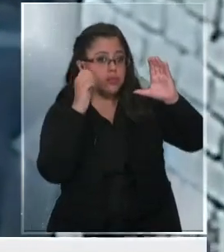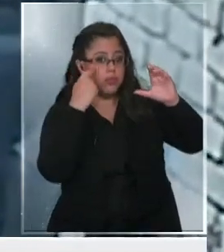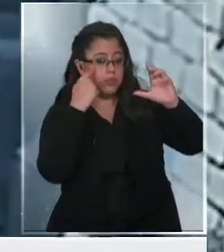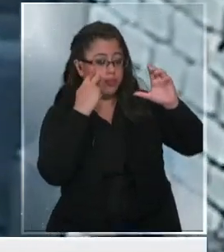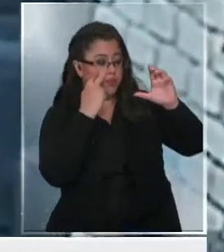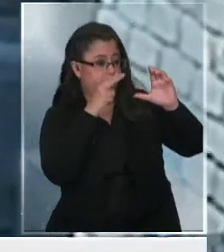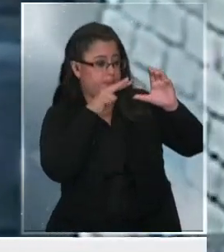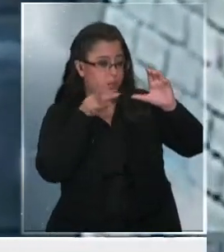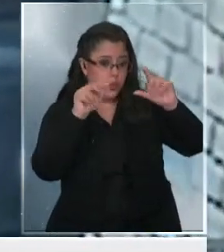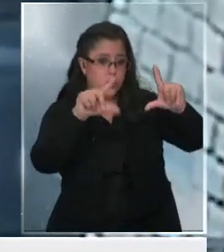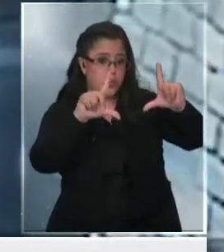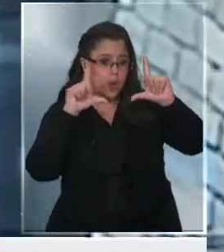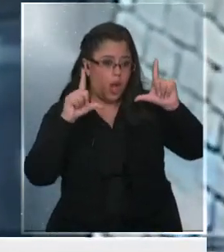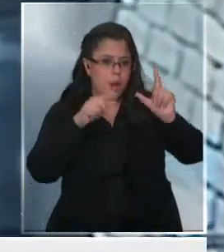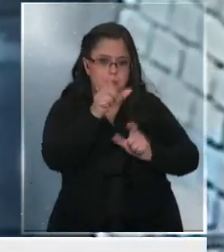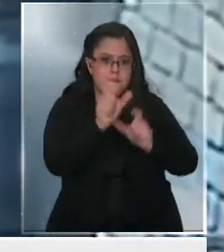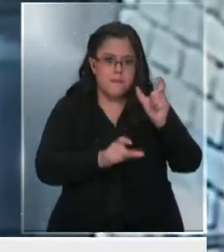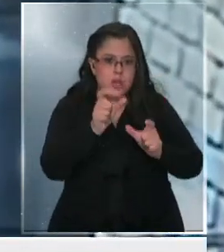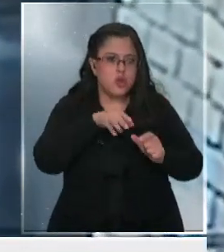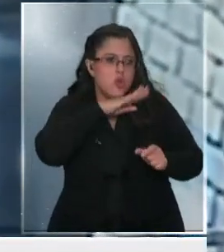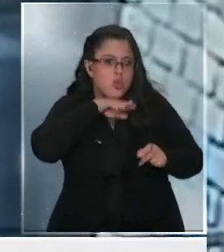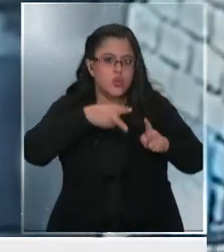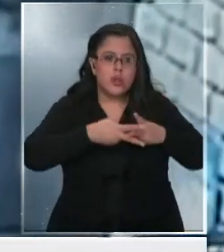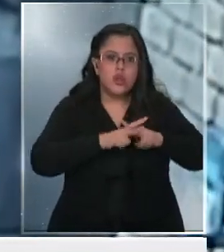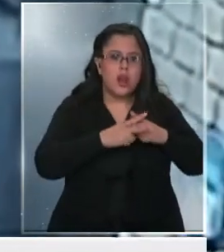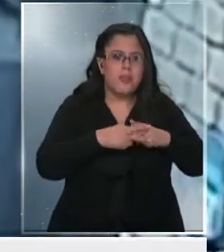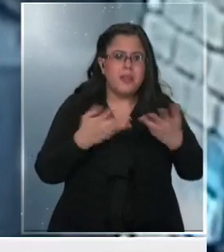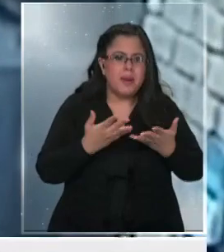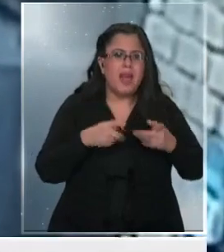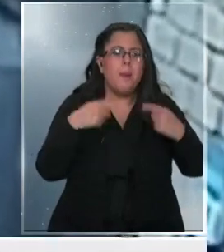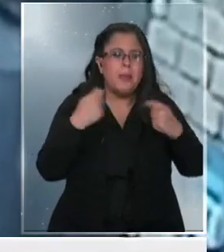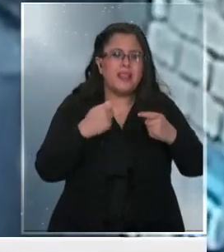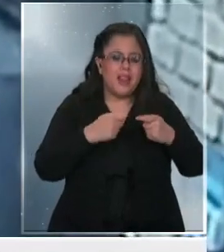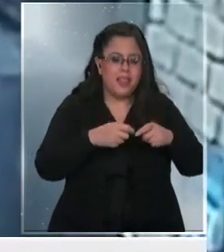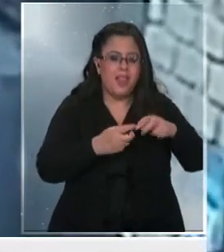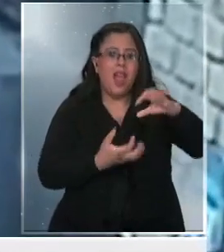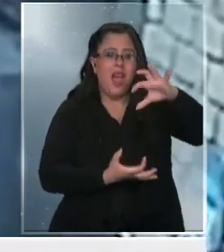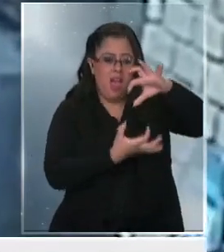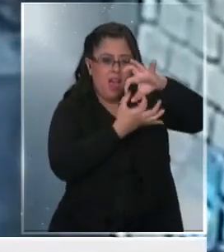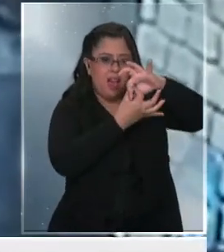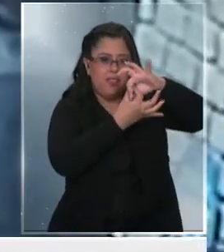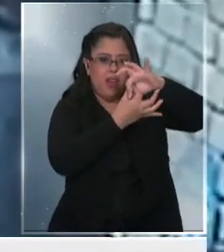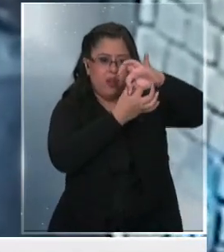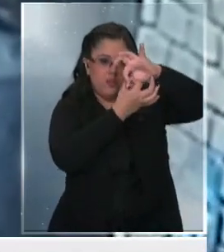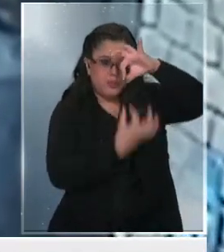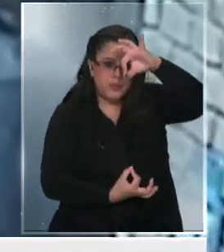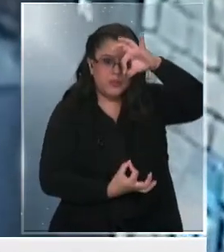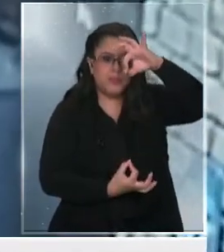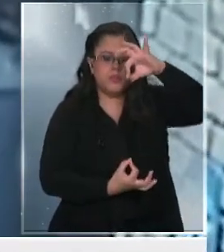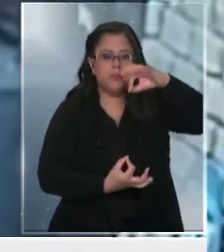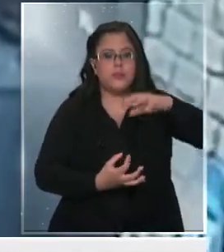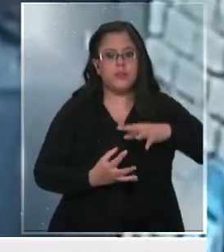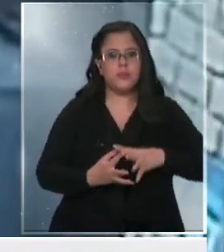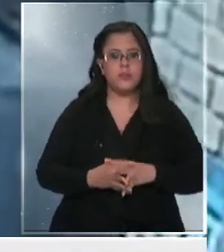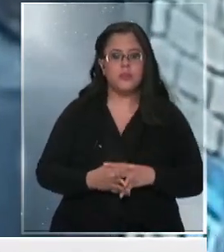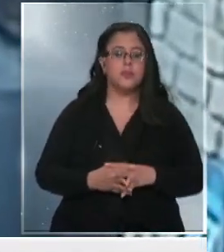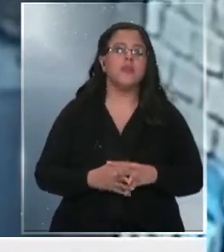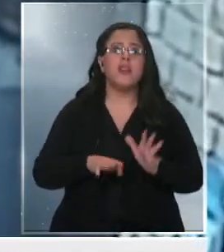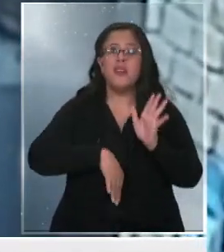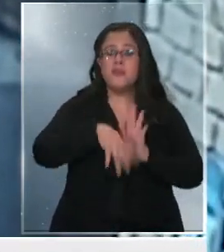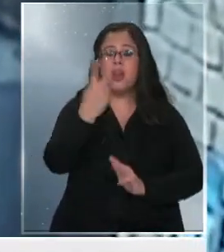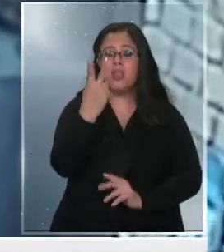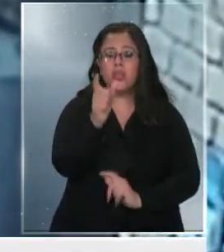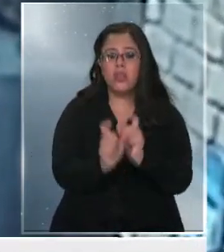estos sujetos utilizando herramientas para tratar de forzar los candados de una joyería. Son más de dos